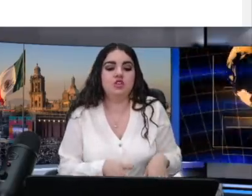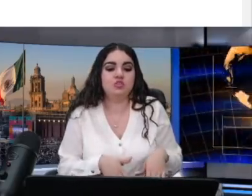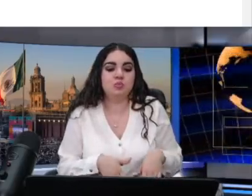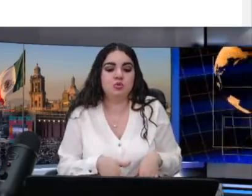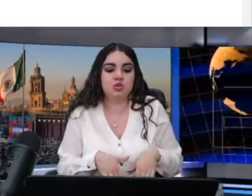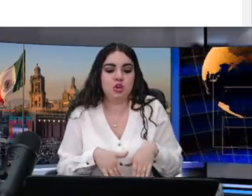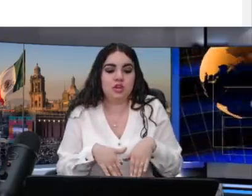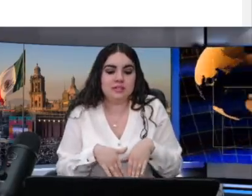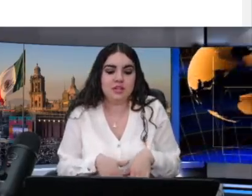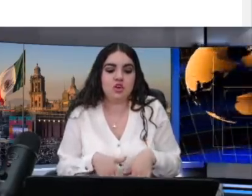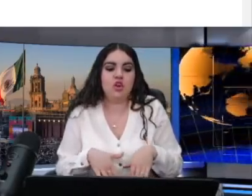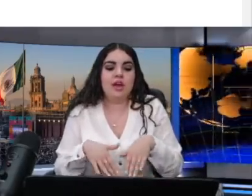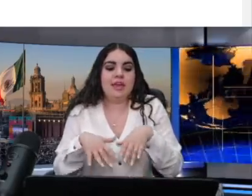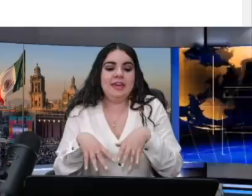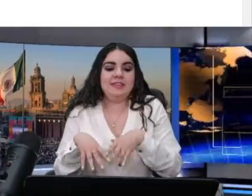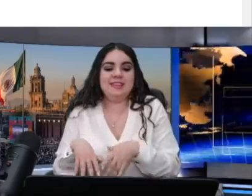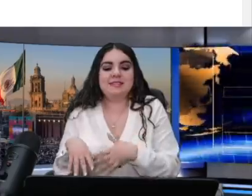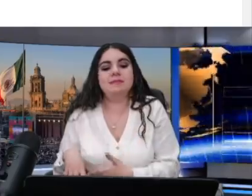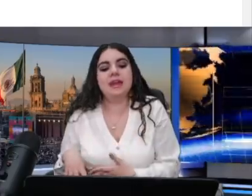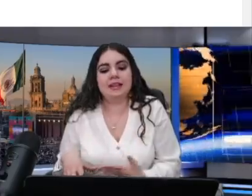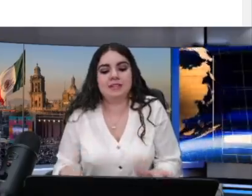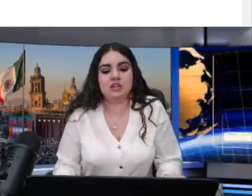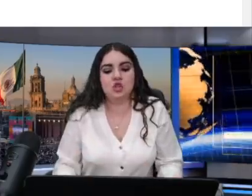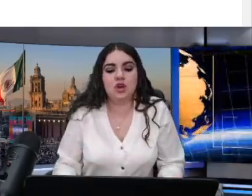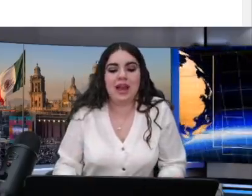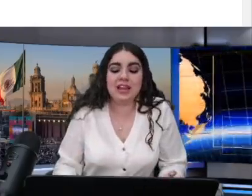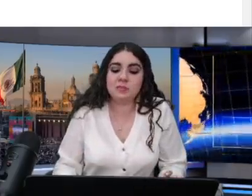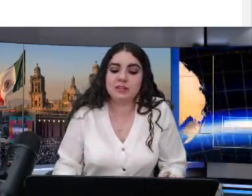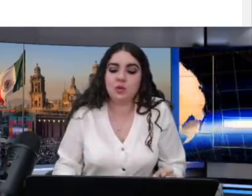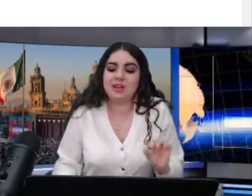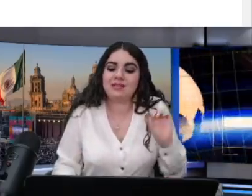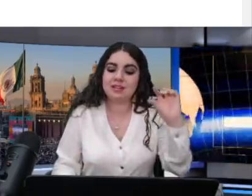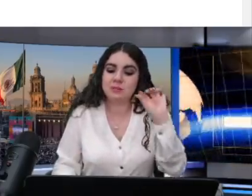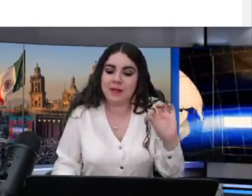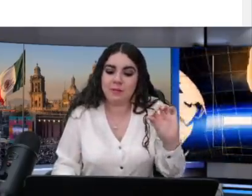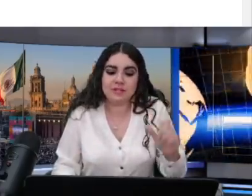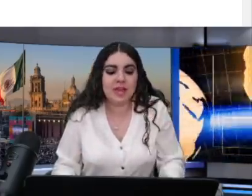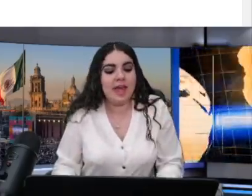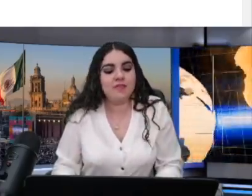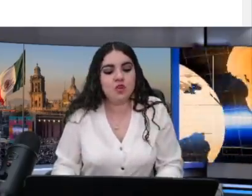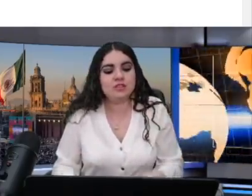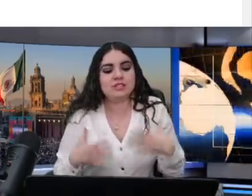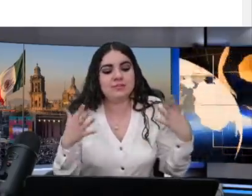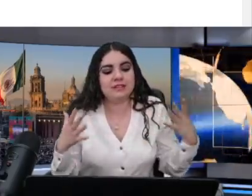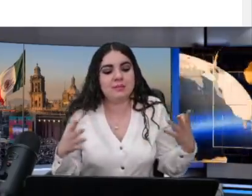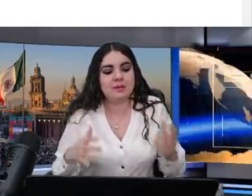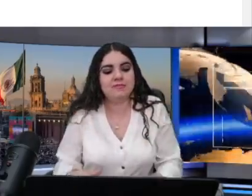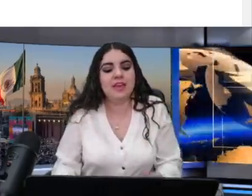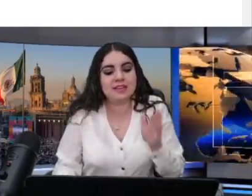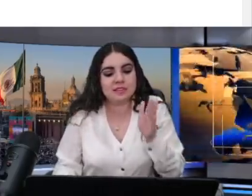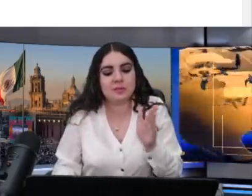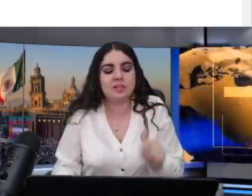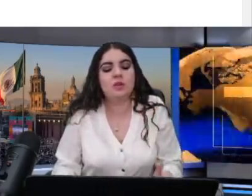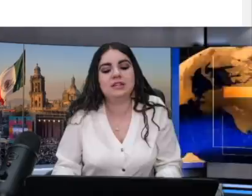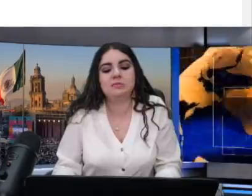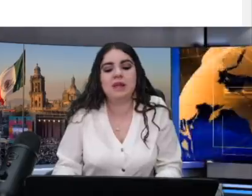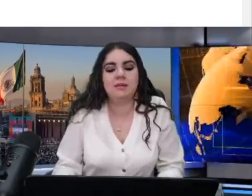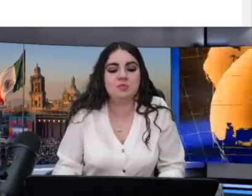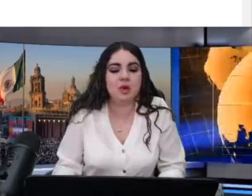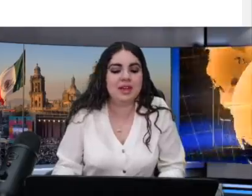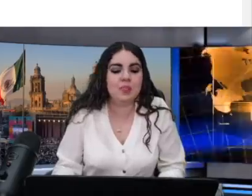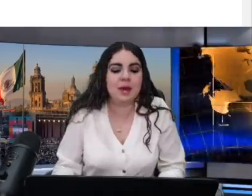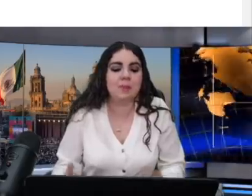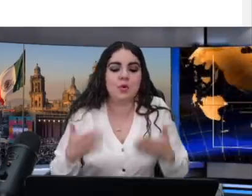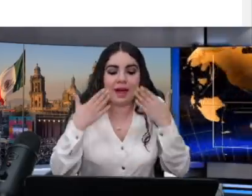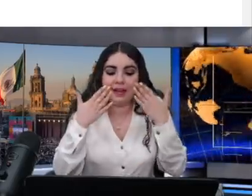de entre 2.5 y 10 micras, que son las partículas respirables. Entonces, efectivamente, estas partículas